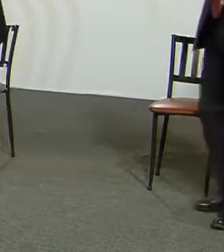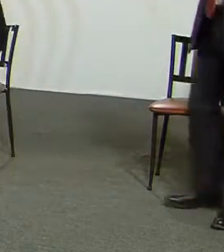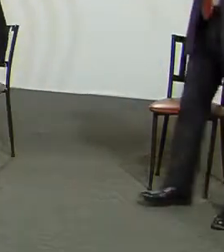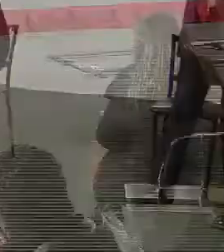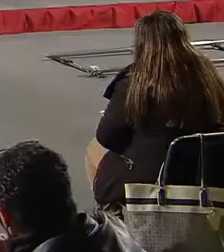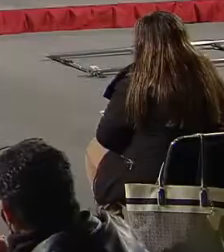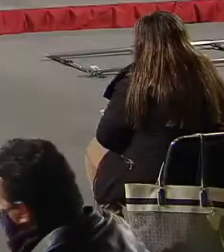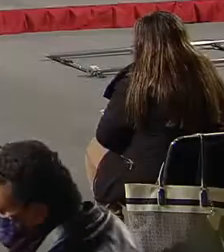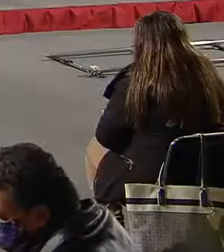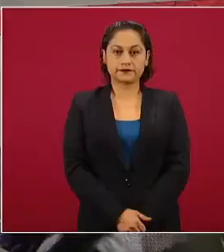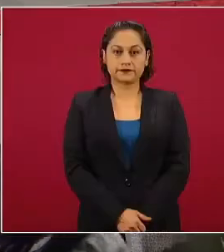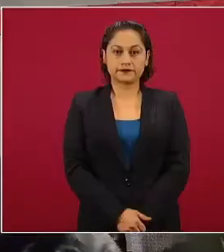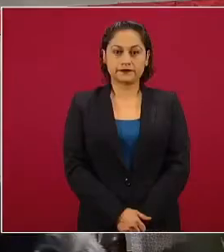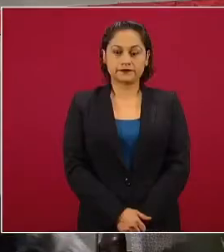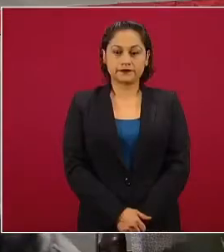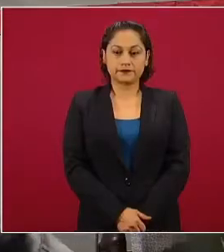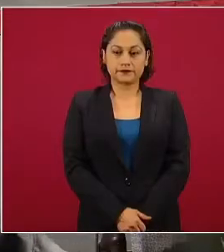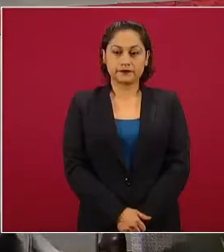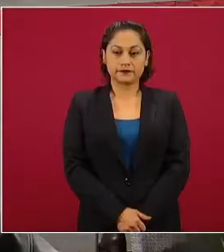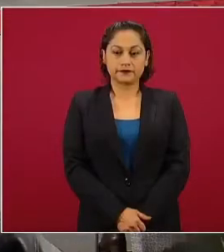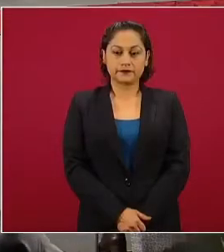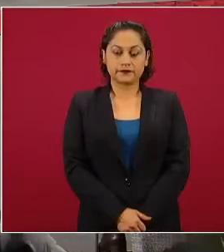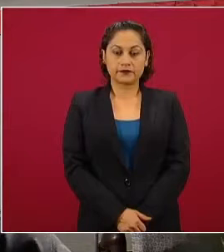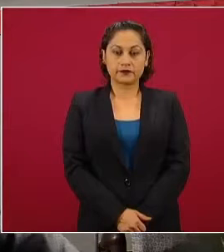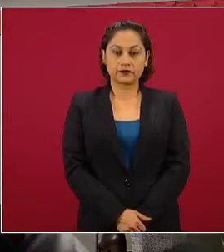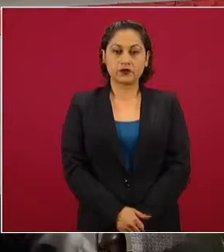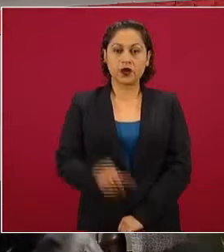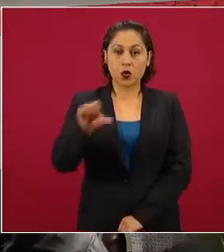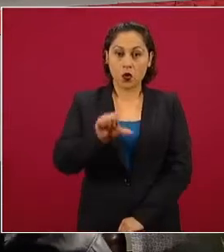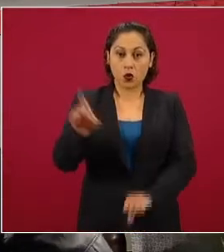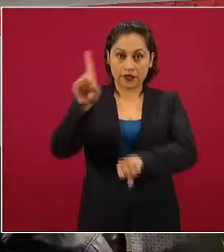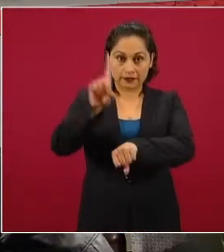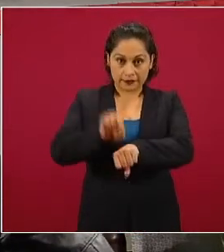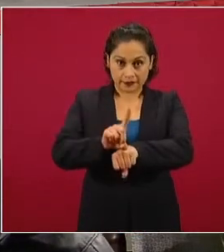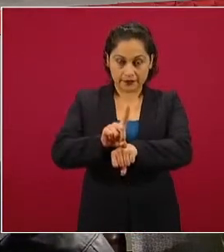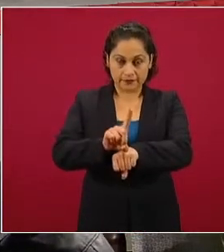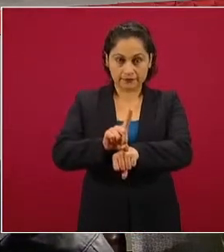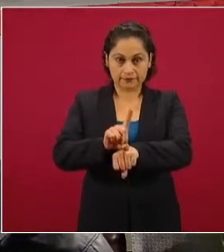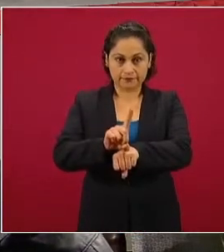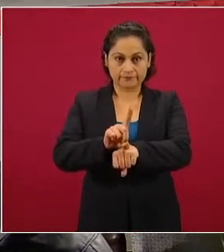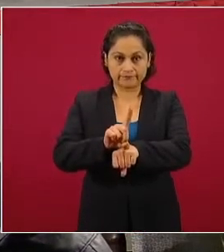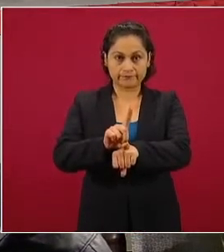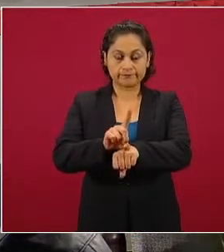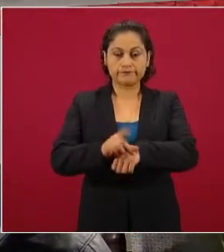Pues el día de hoy corresponde informar a